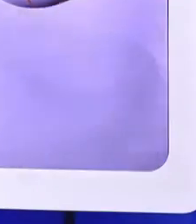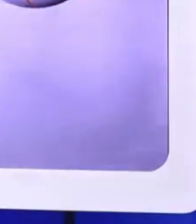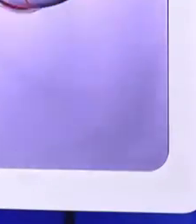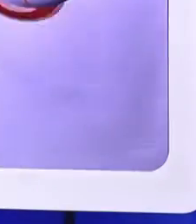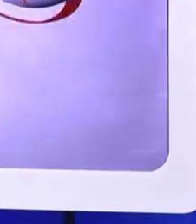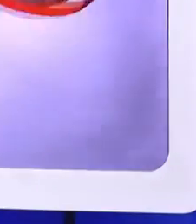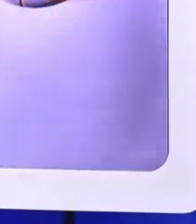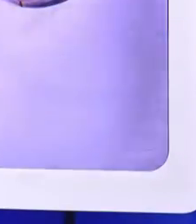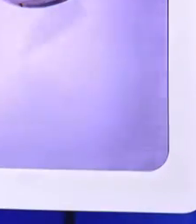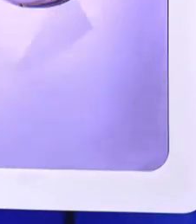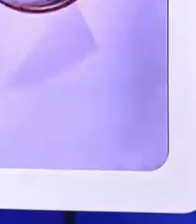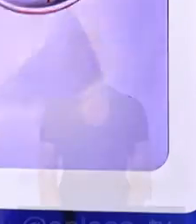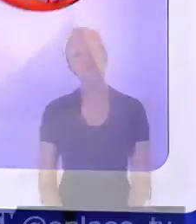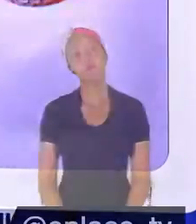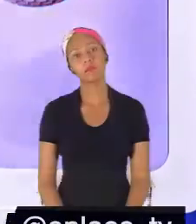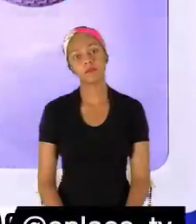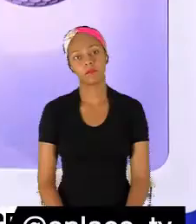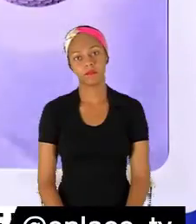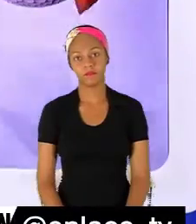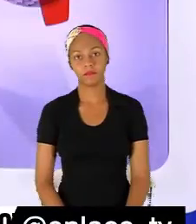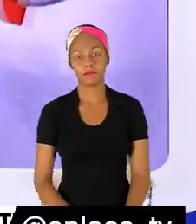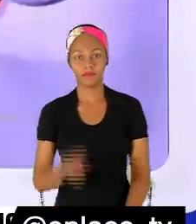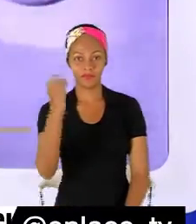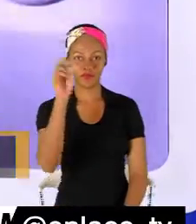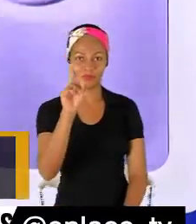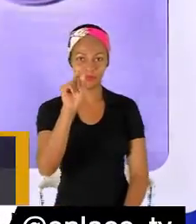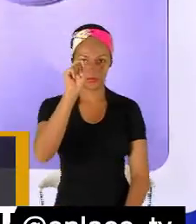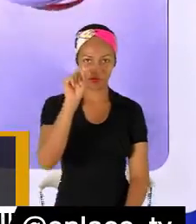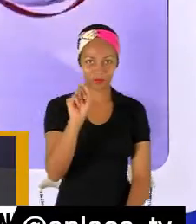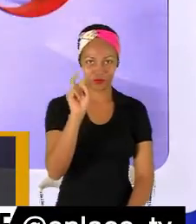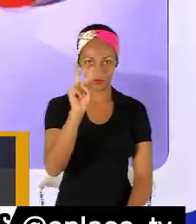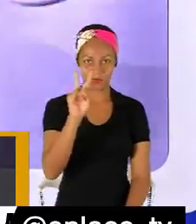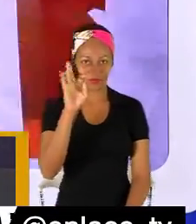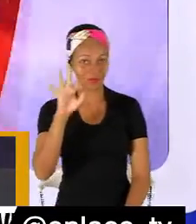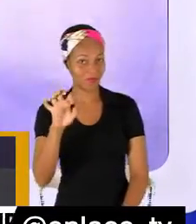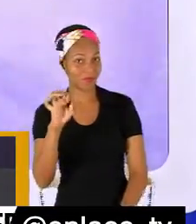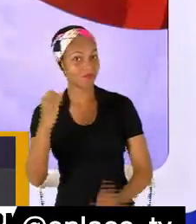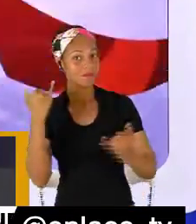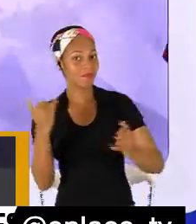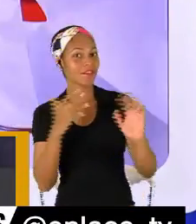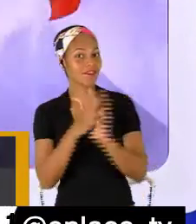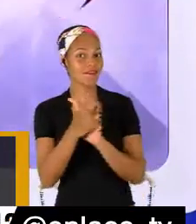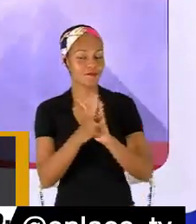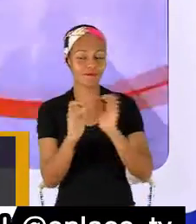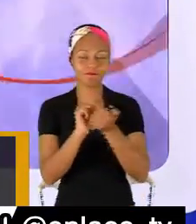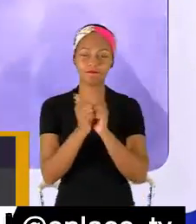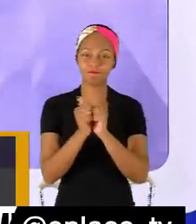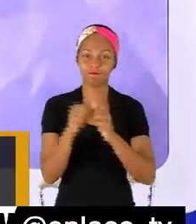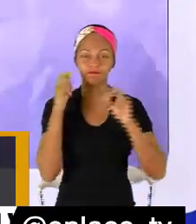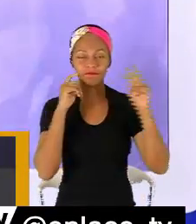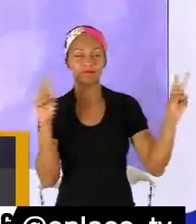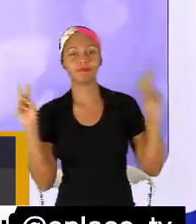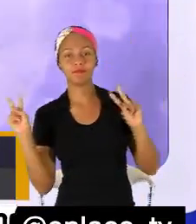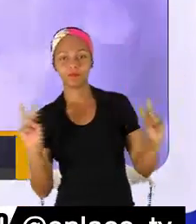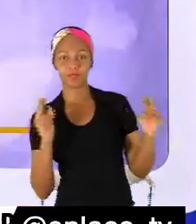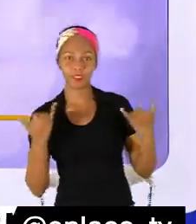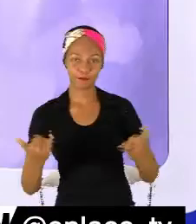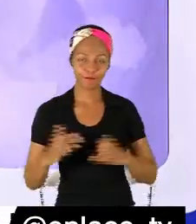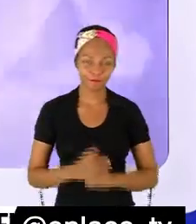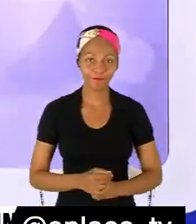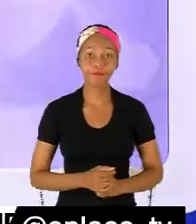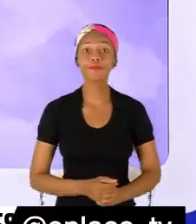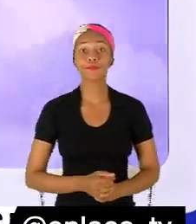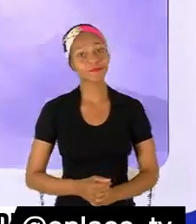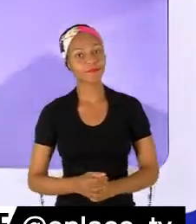Doce del día, 28 minutos, llega la información deportiva, Enlace Noticias. Pónganse cómodos, esta es la información. Hablemos de